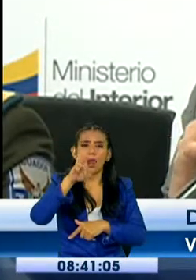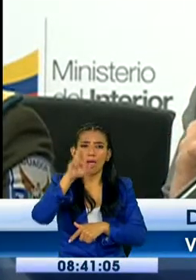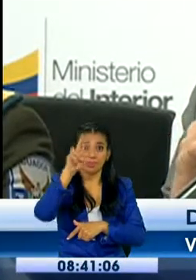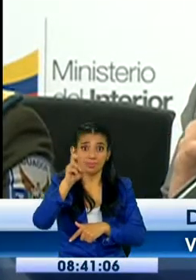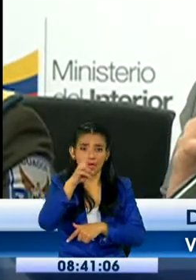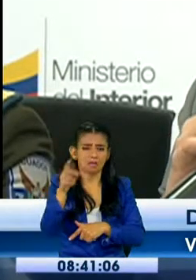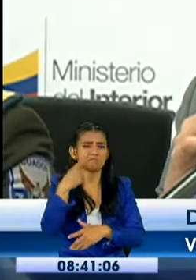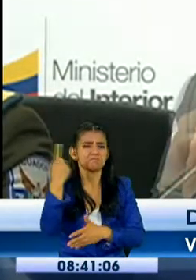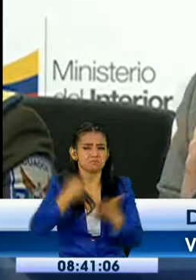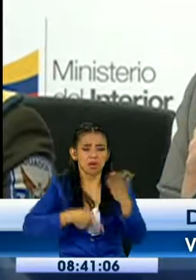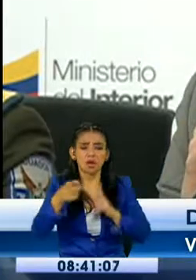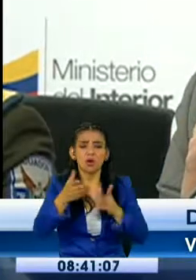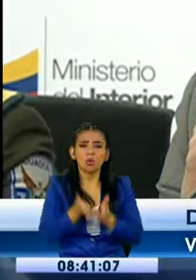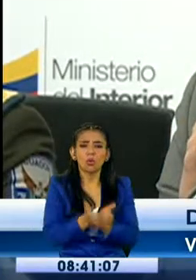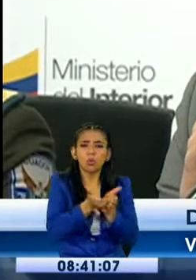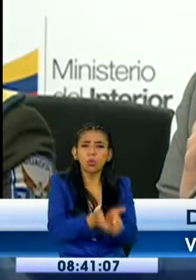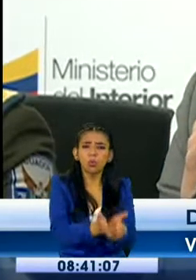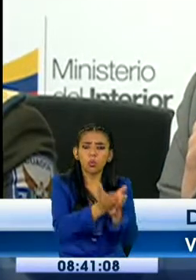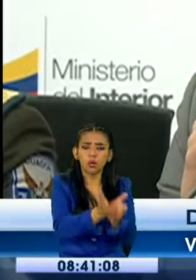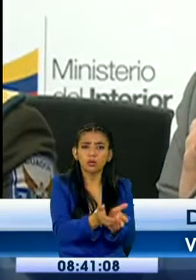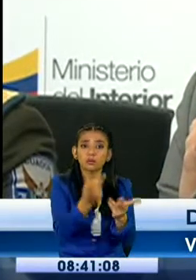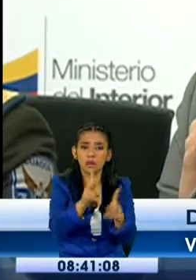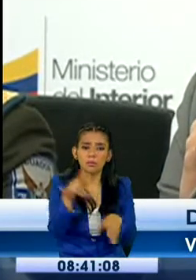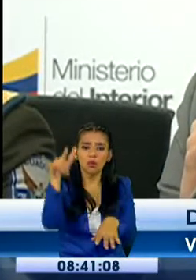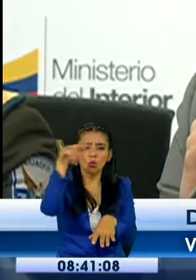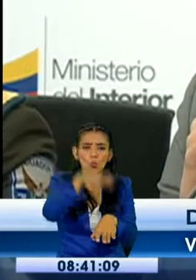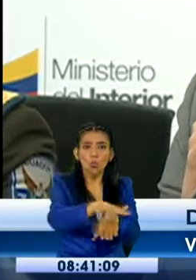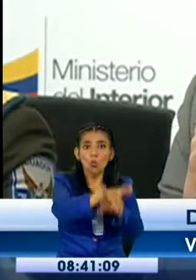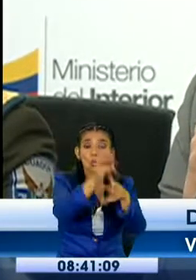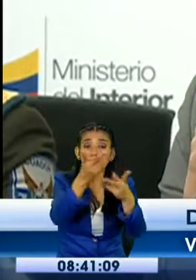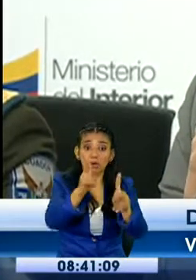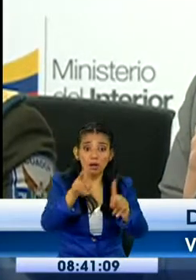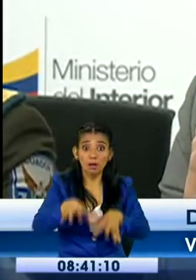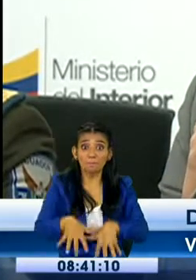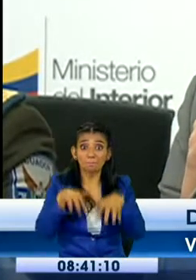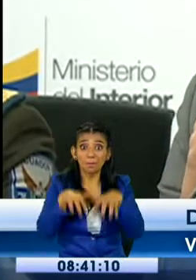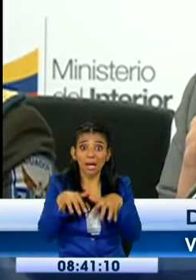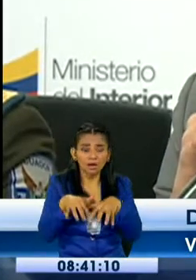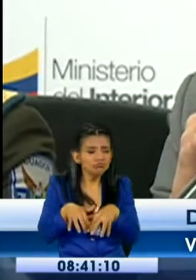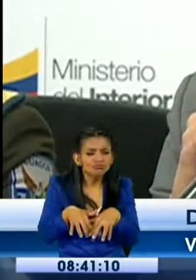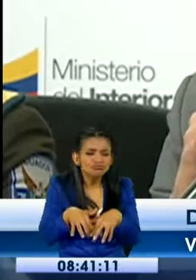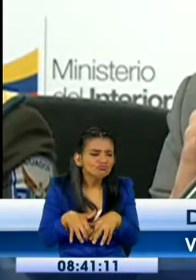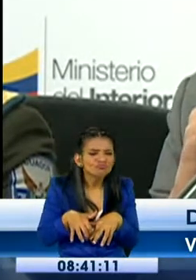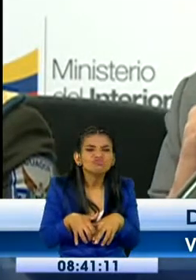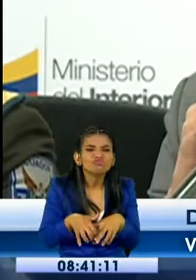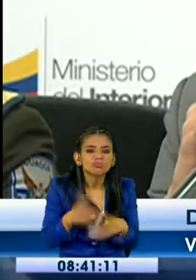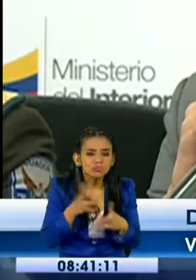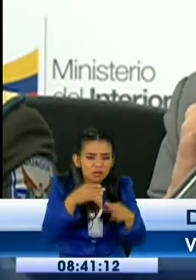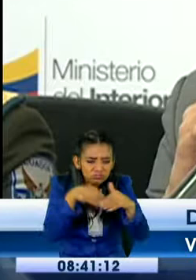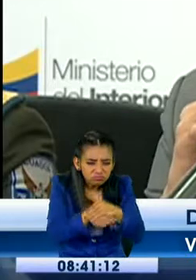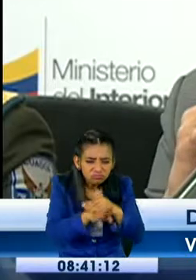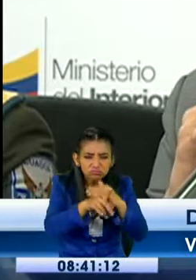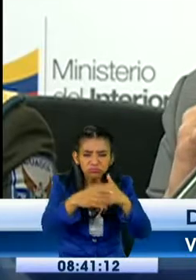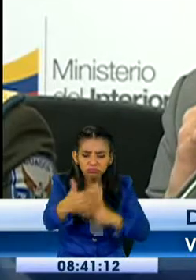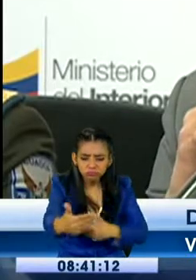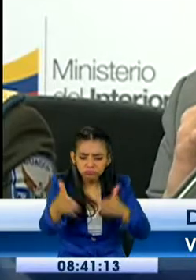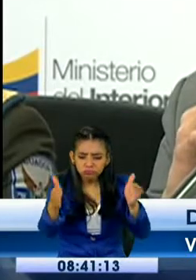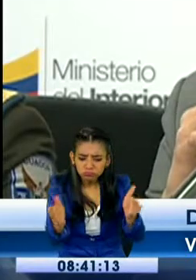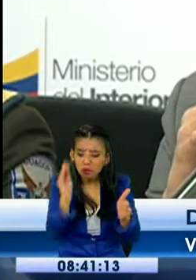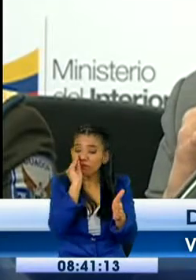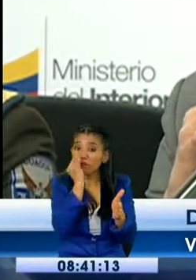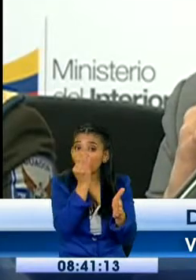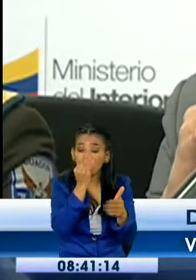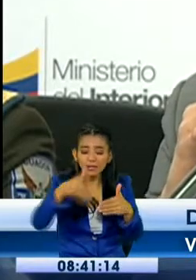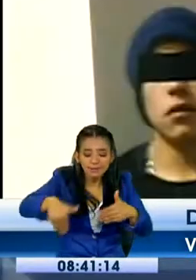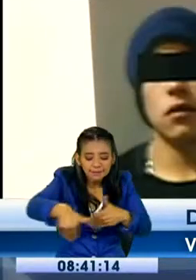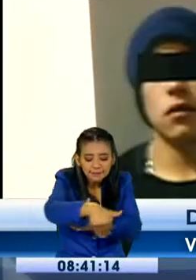en aviones de carga. Y se pudo detectar hasta de la alerta de los canes que esta droga estaba camuflada entre los separadores de las flores, es decir,